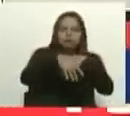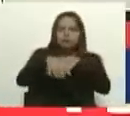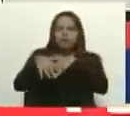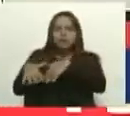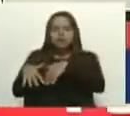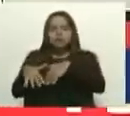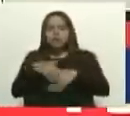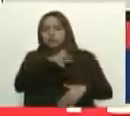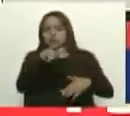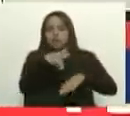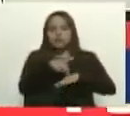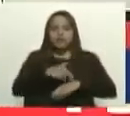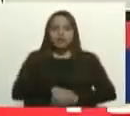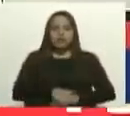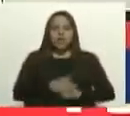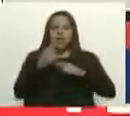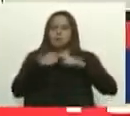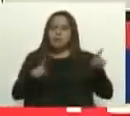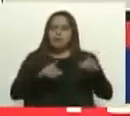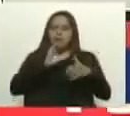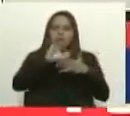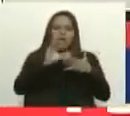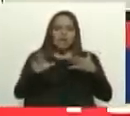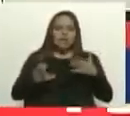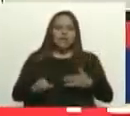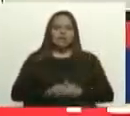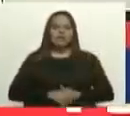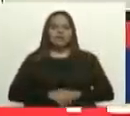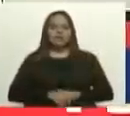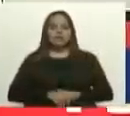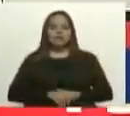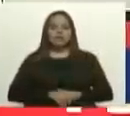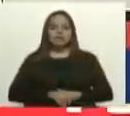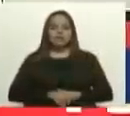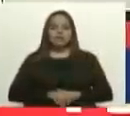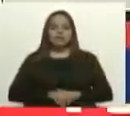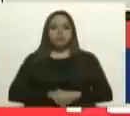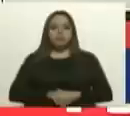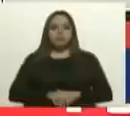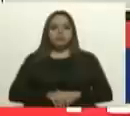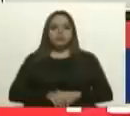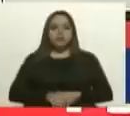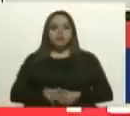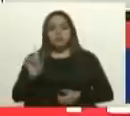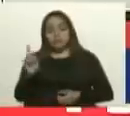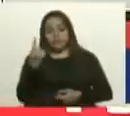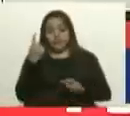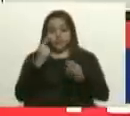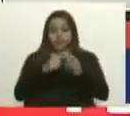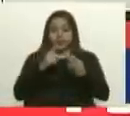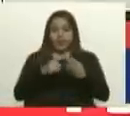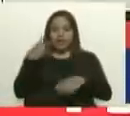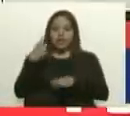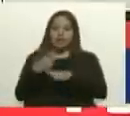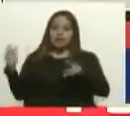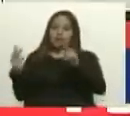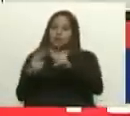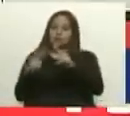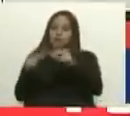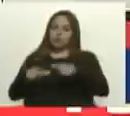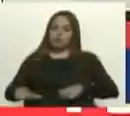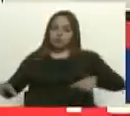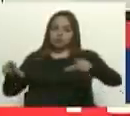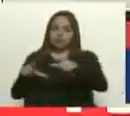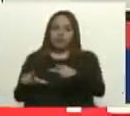Movilización nacional, pero con una característica. Pasa por el reconocimiento en el terreno, pues,